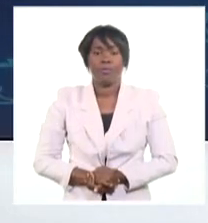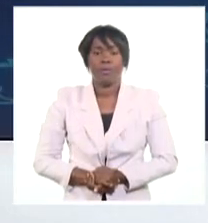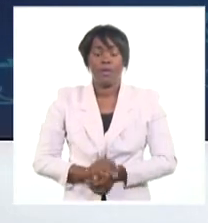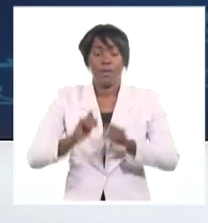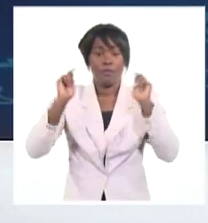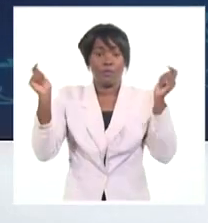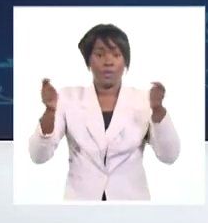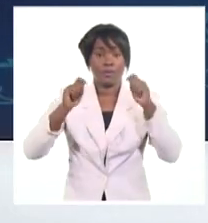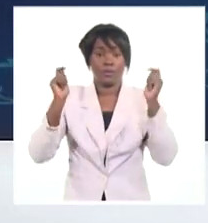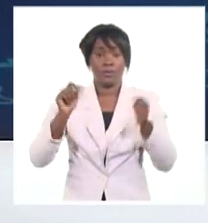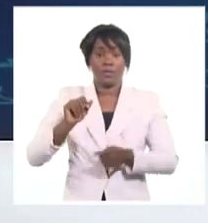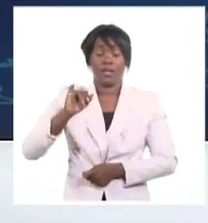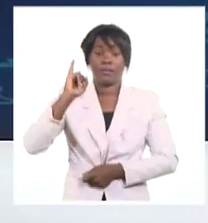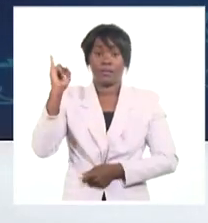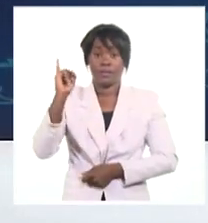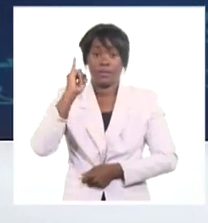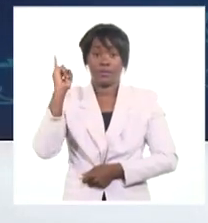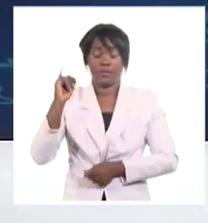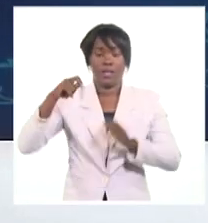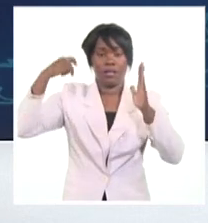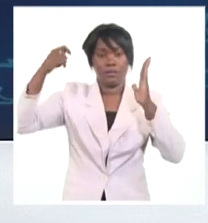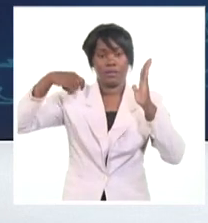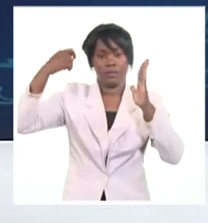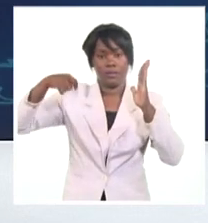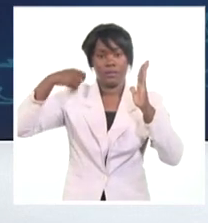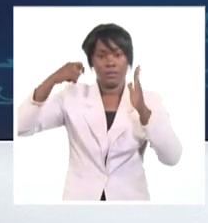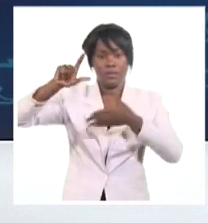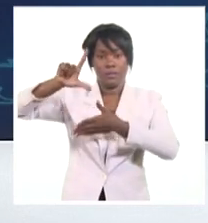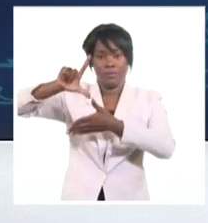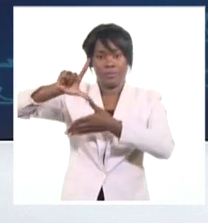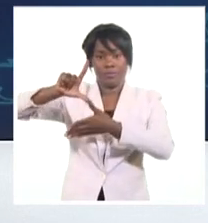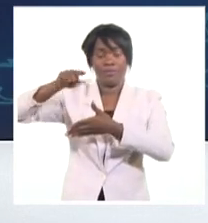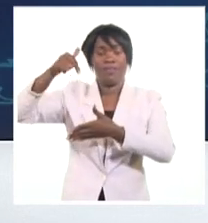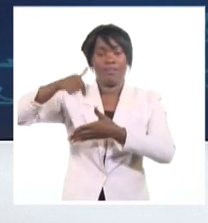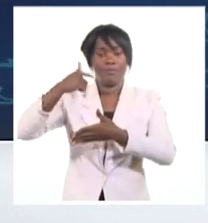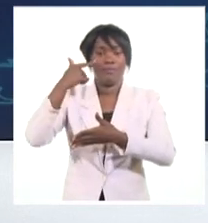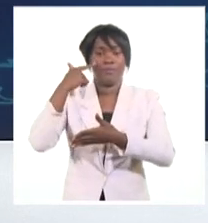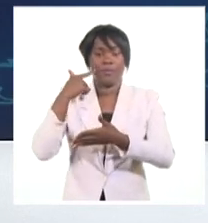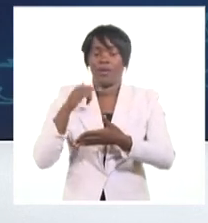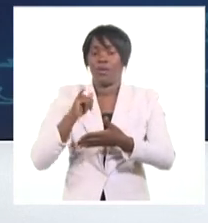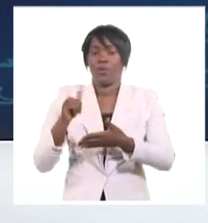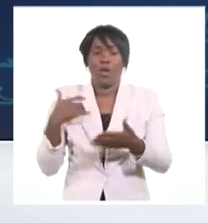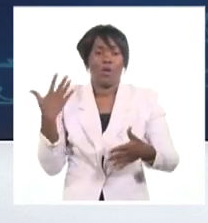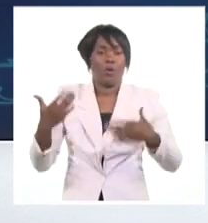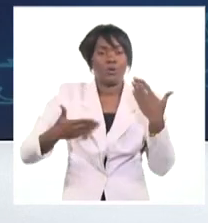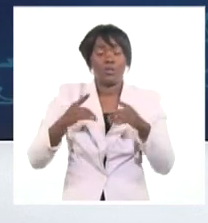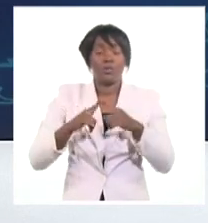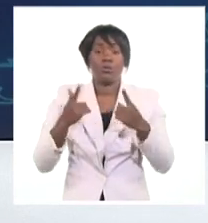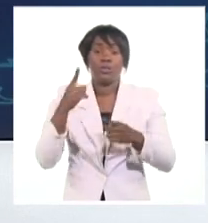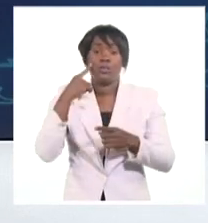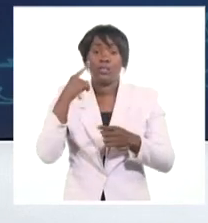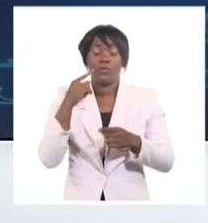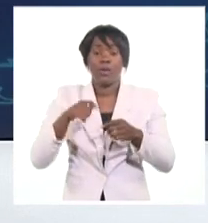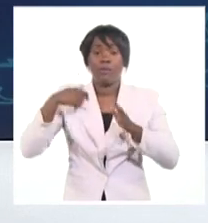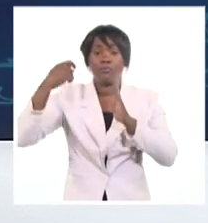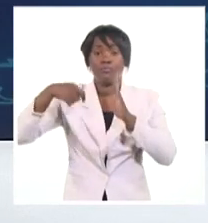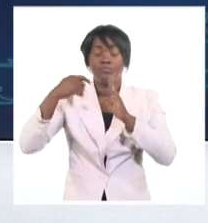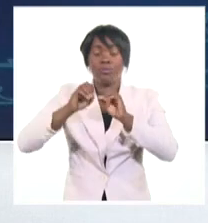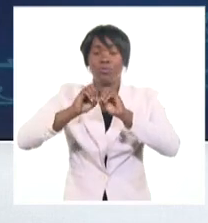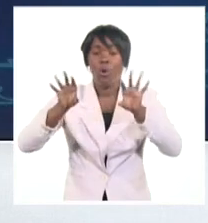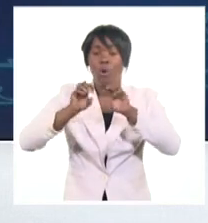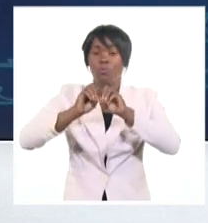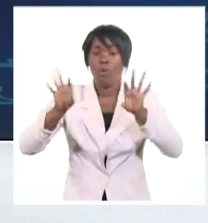del Festival Internacional del nuevo cine latinoamericano dejo ánimos renovados para disfrutar del arte cinematográfico más de 70.000